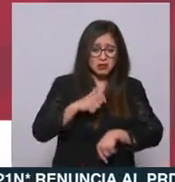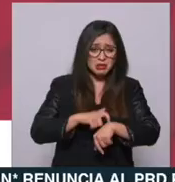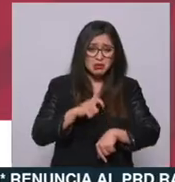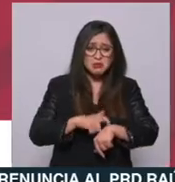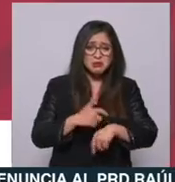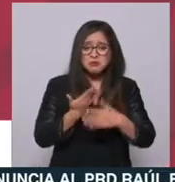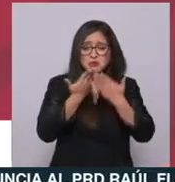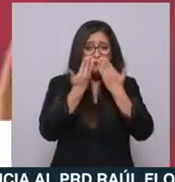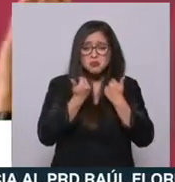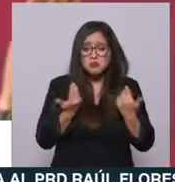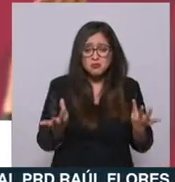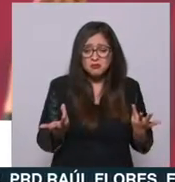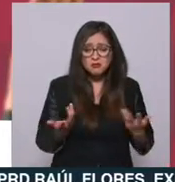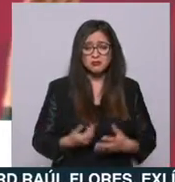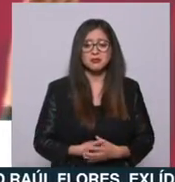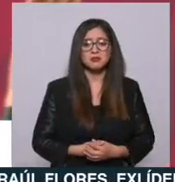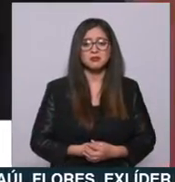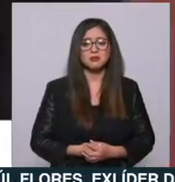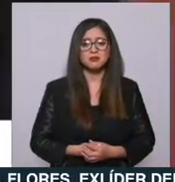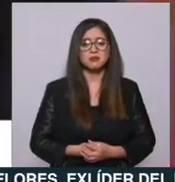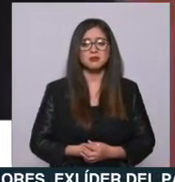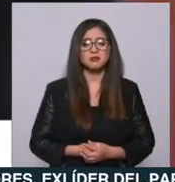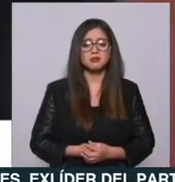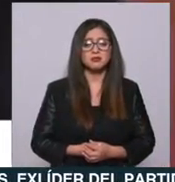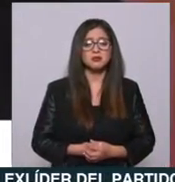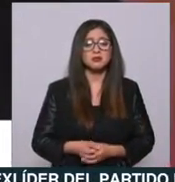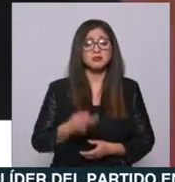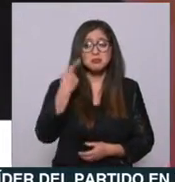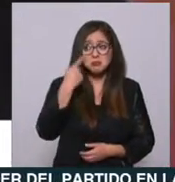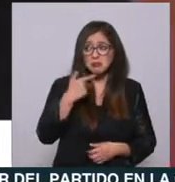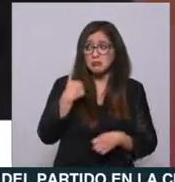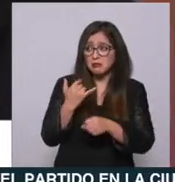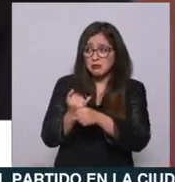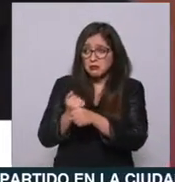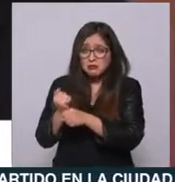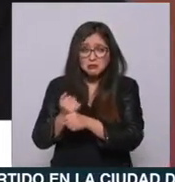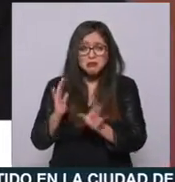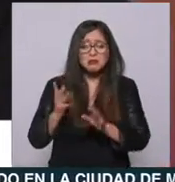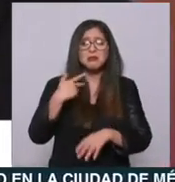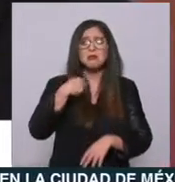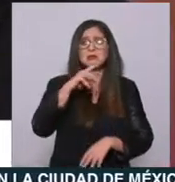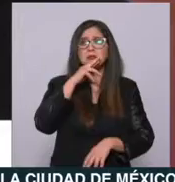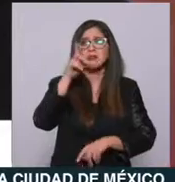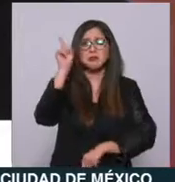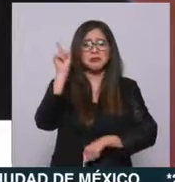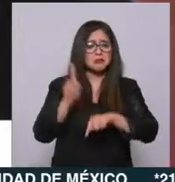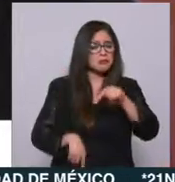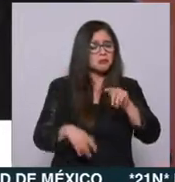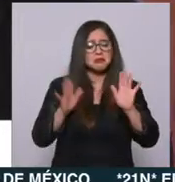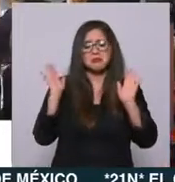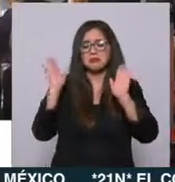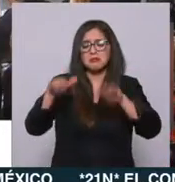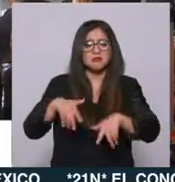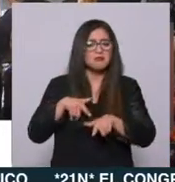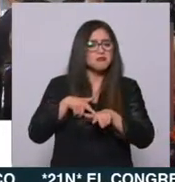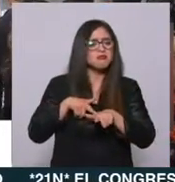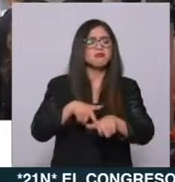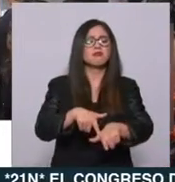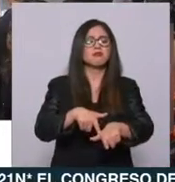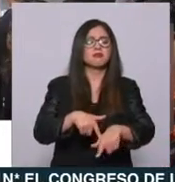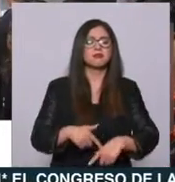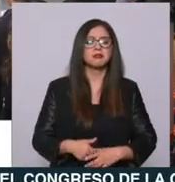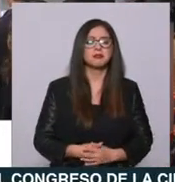como para ocuparme de eso. No, quítenla y para adelante.